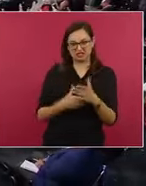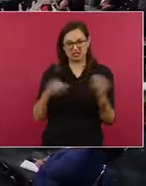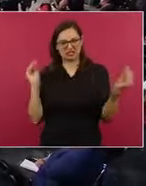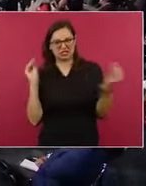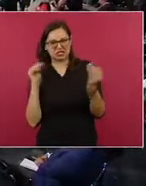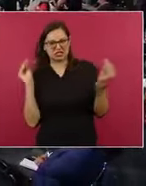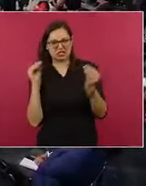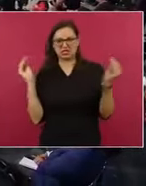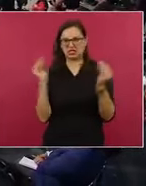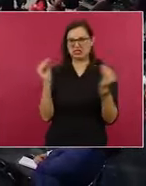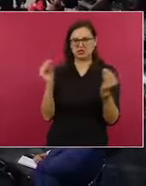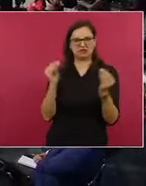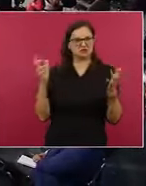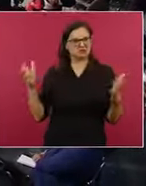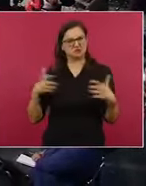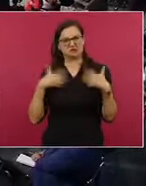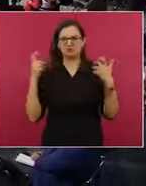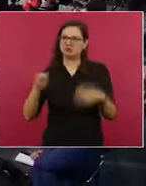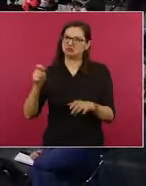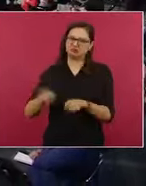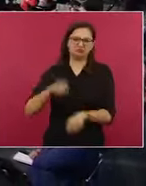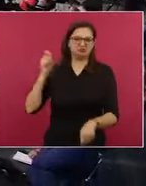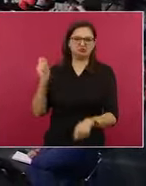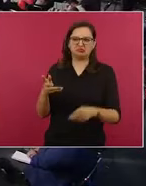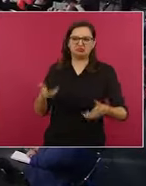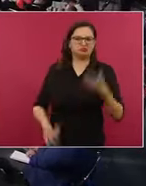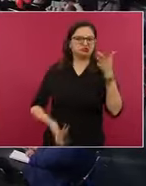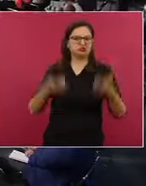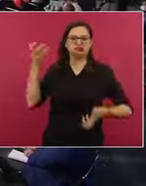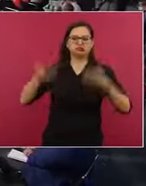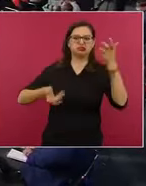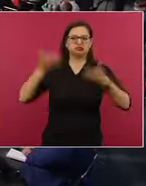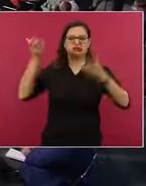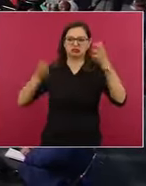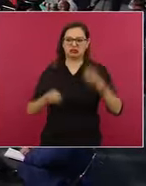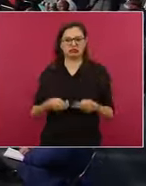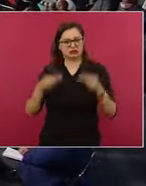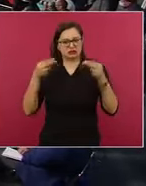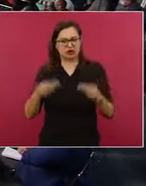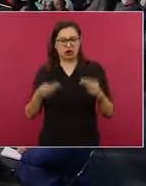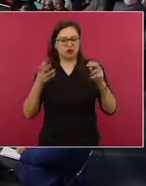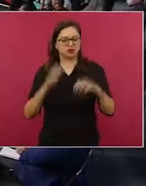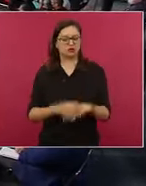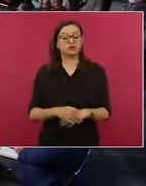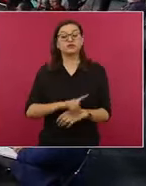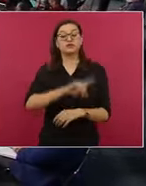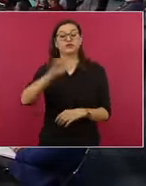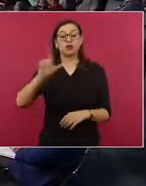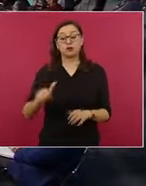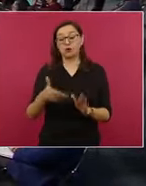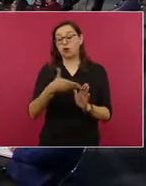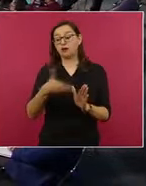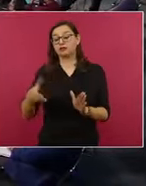Y luego, en el siglo XIX, lo mismo, corrupción.